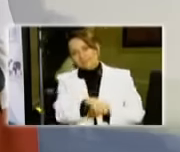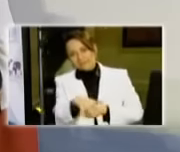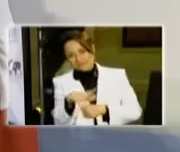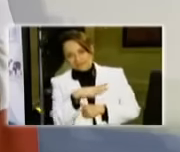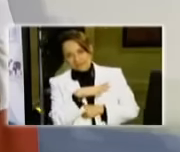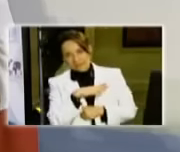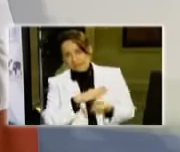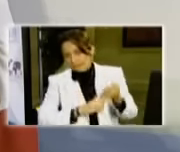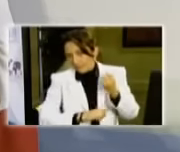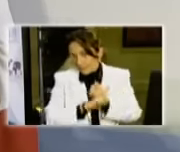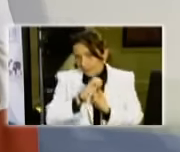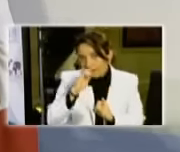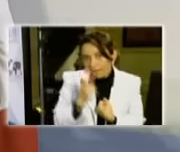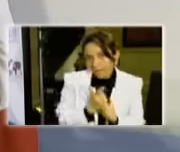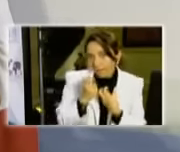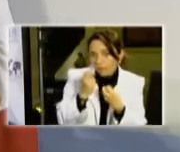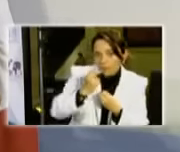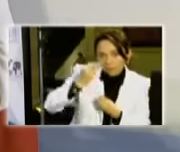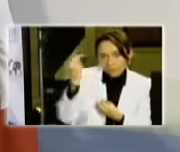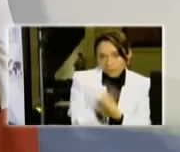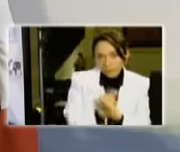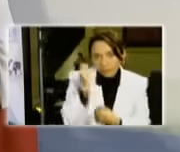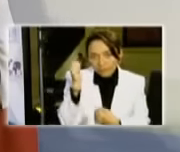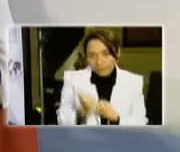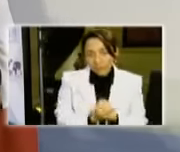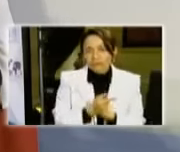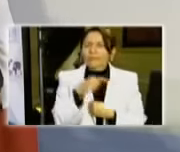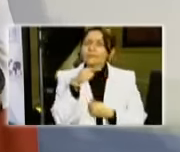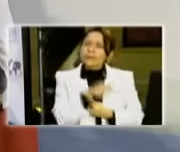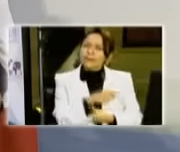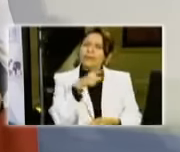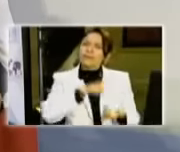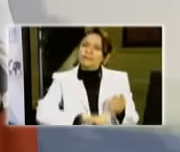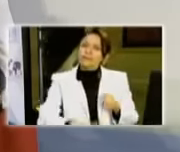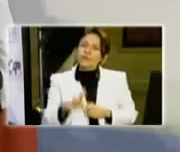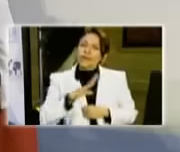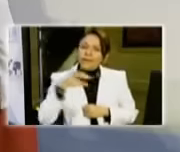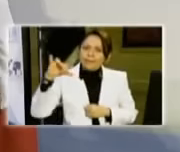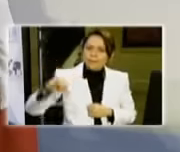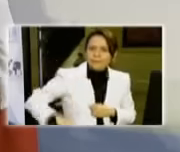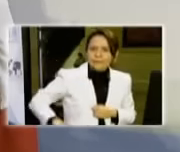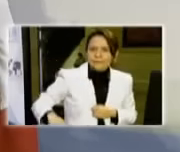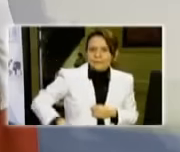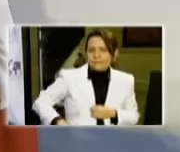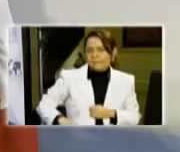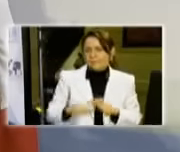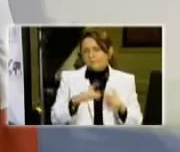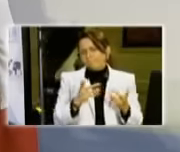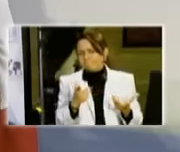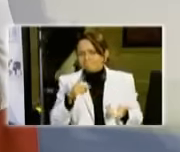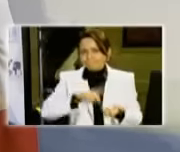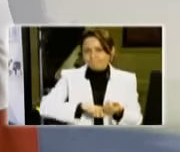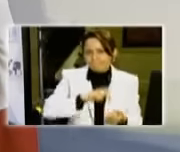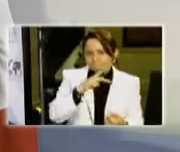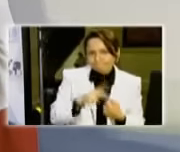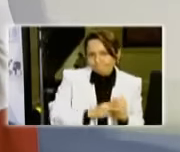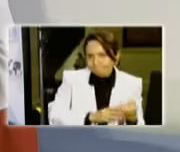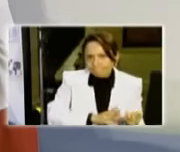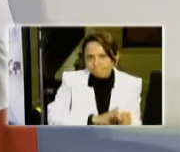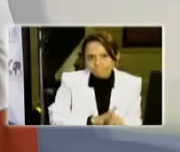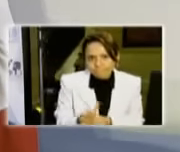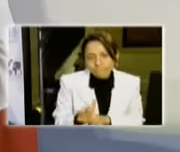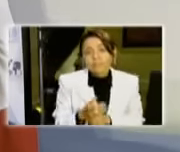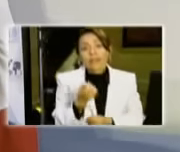un contenido geopolítico. En ella se confrontan intereses nacionales contrapuestos, sean los de los países que ocupan